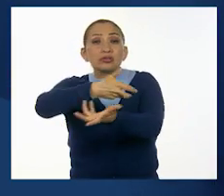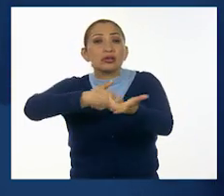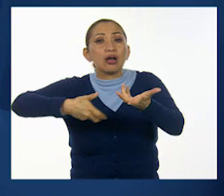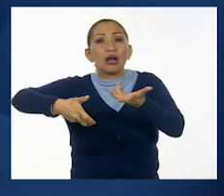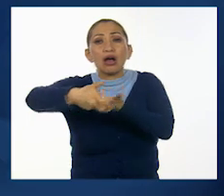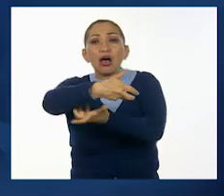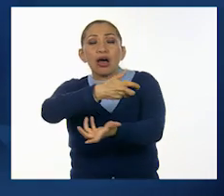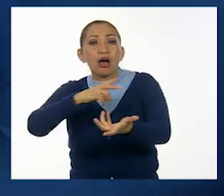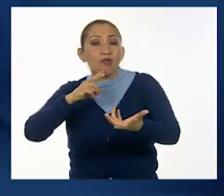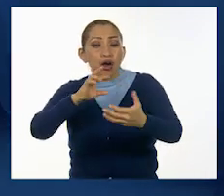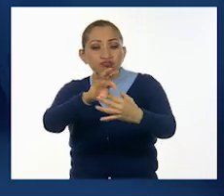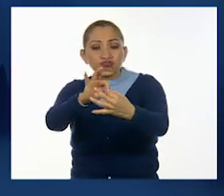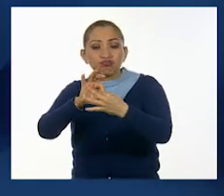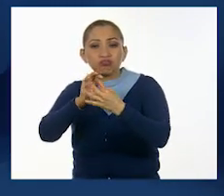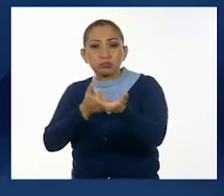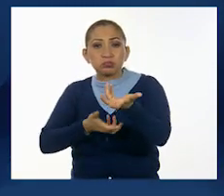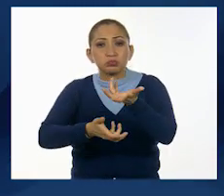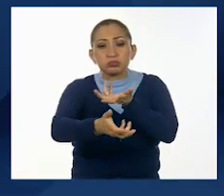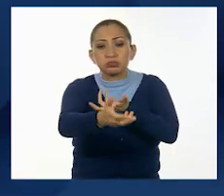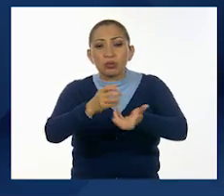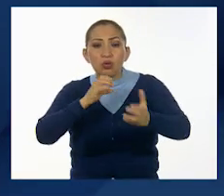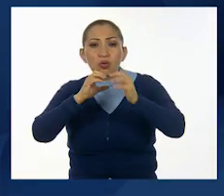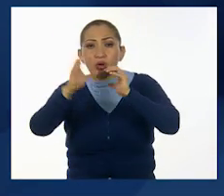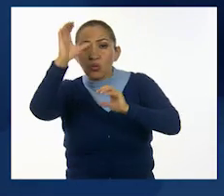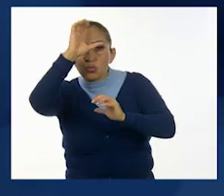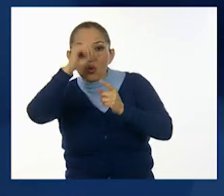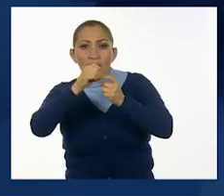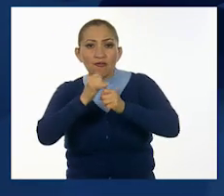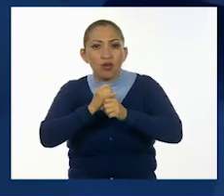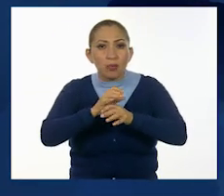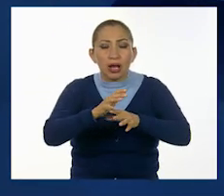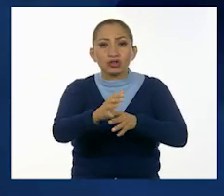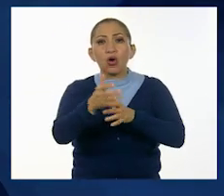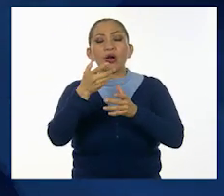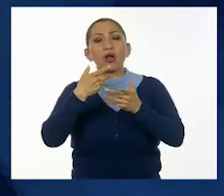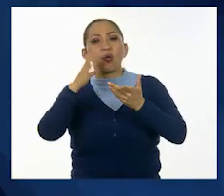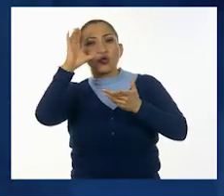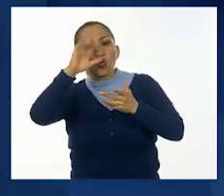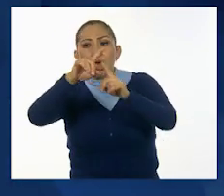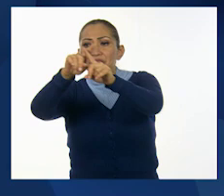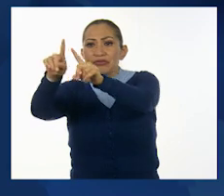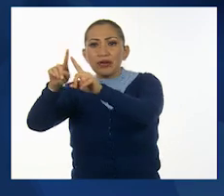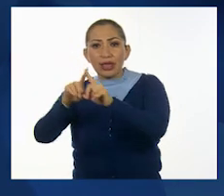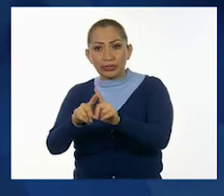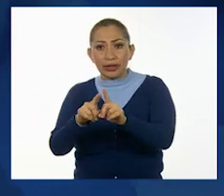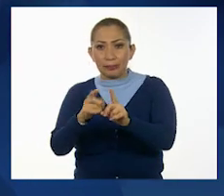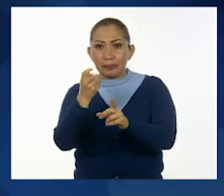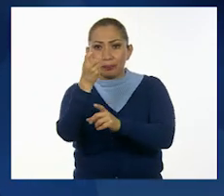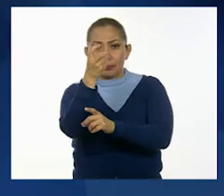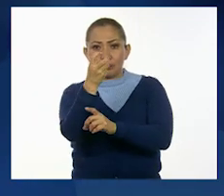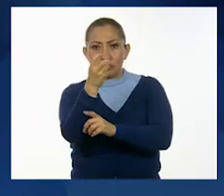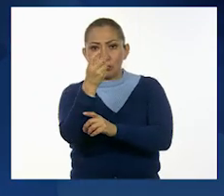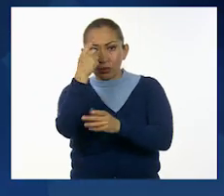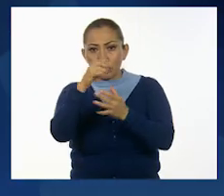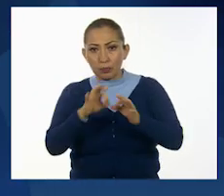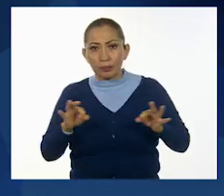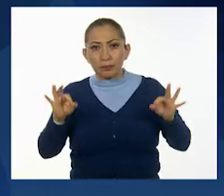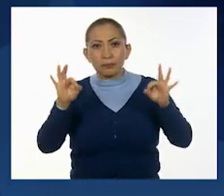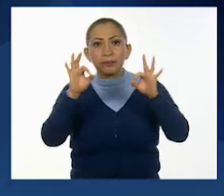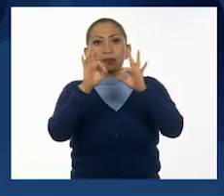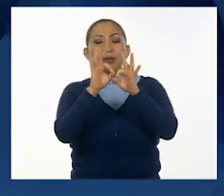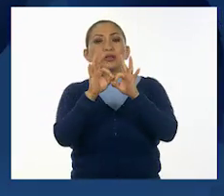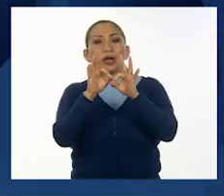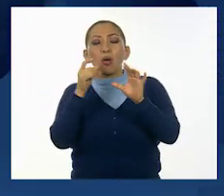interacción verbal, a un intercambio de códigos culturales, de información entre culturas, En ese sentido, me parece muy